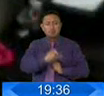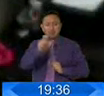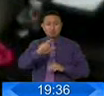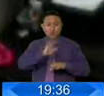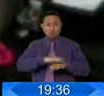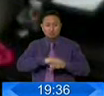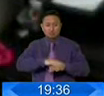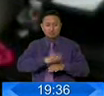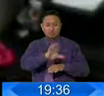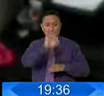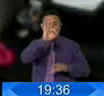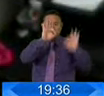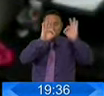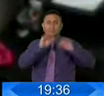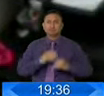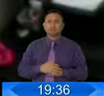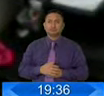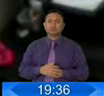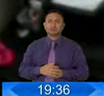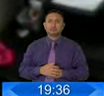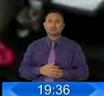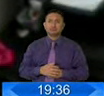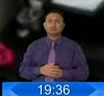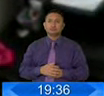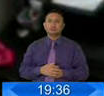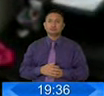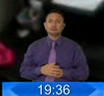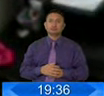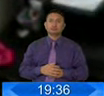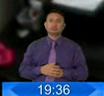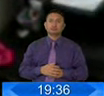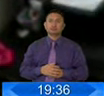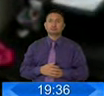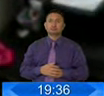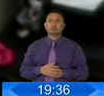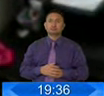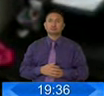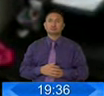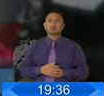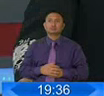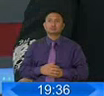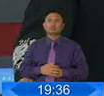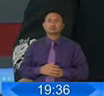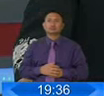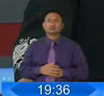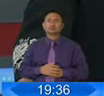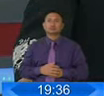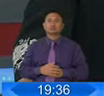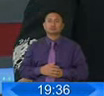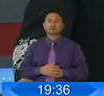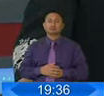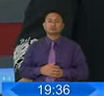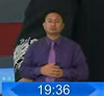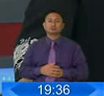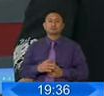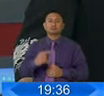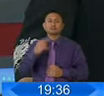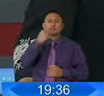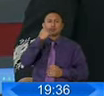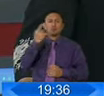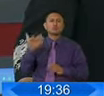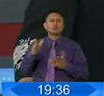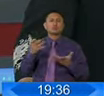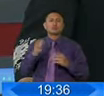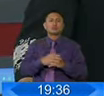de los antisociales. Desde la provincia de Santa Elena, informó Darwin Villao. Y un hombre murió en un